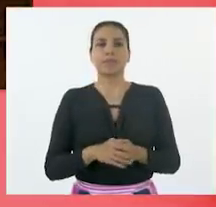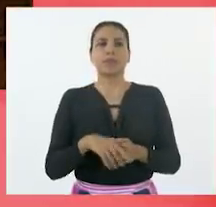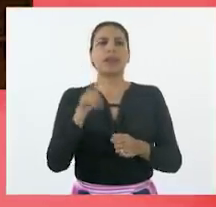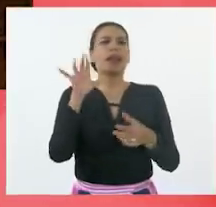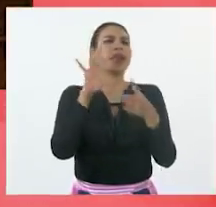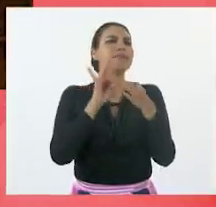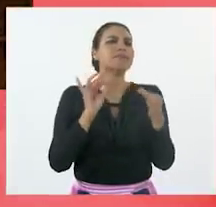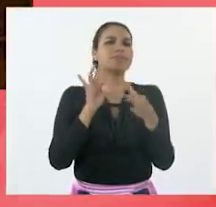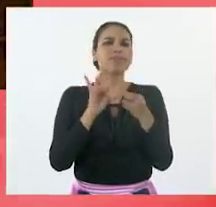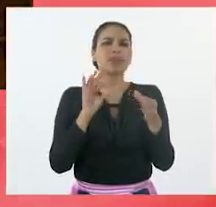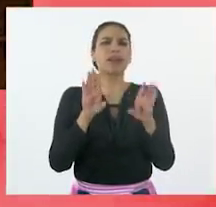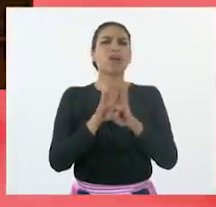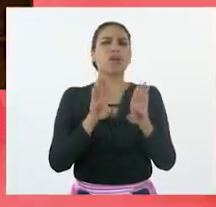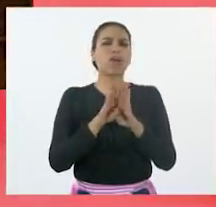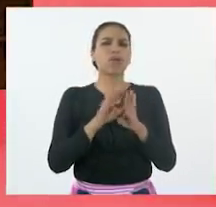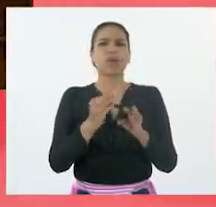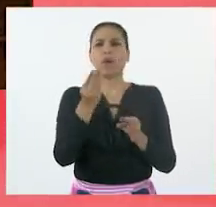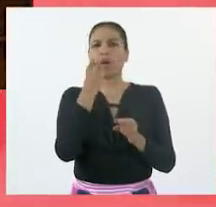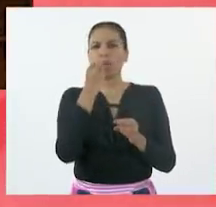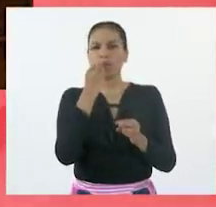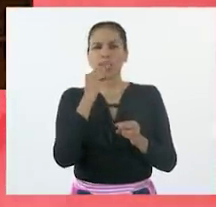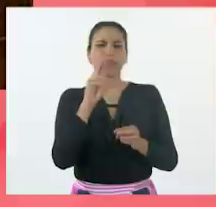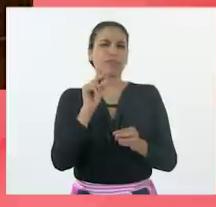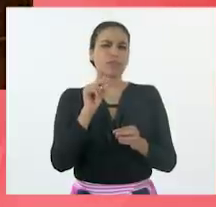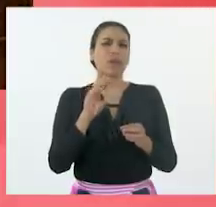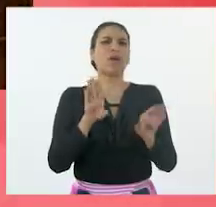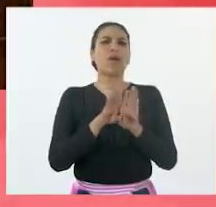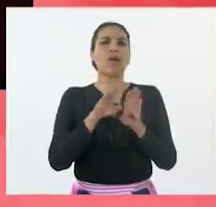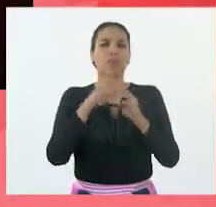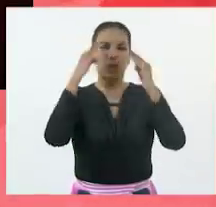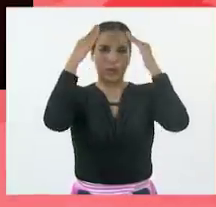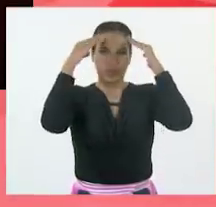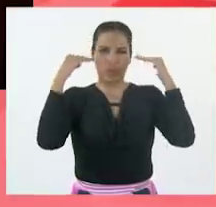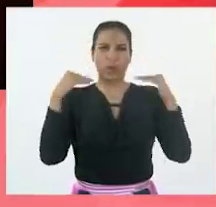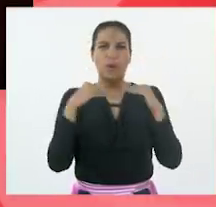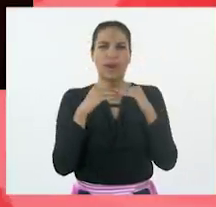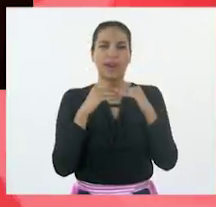Nos dice cómo no comía, cómo las monjas